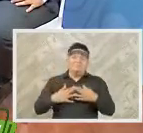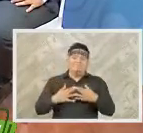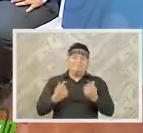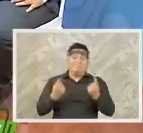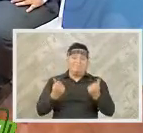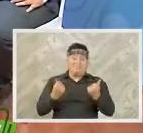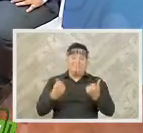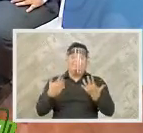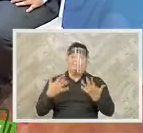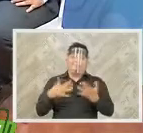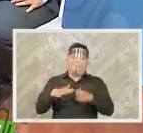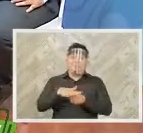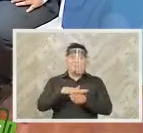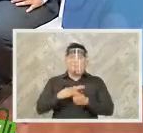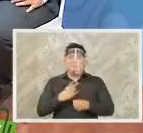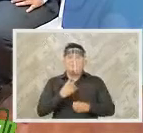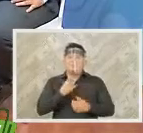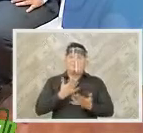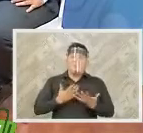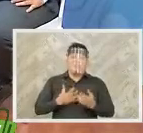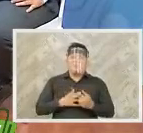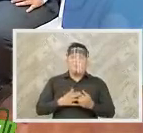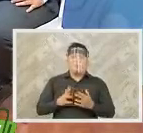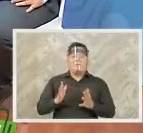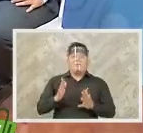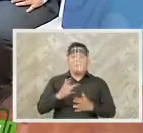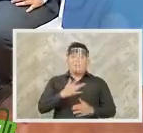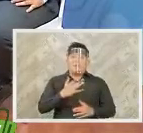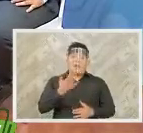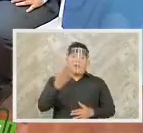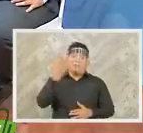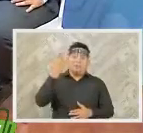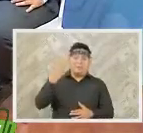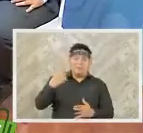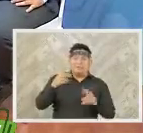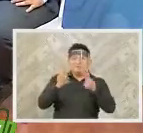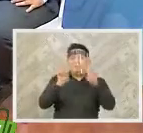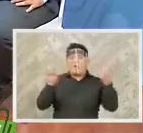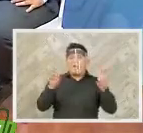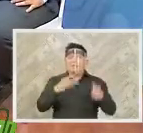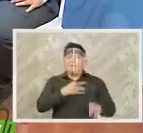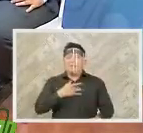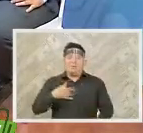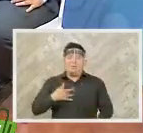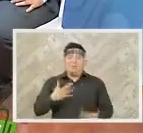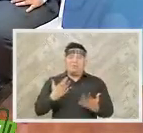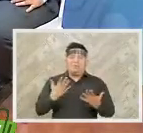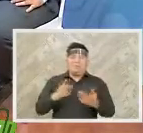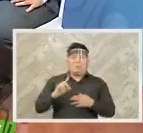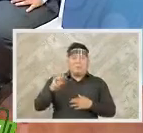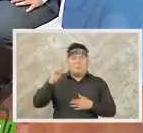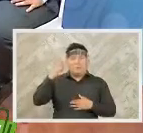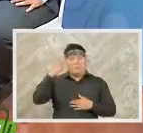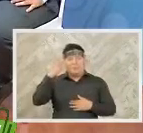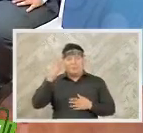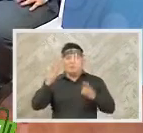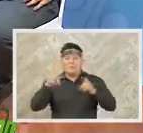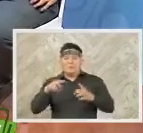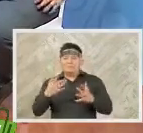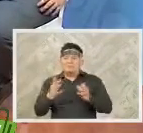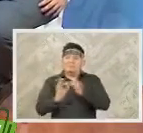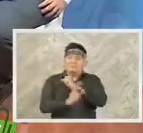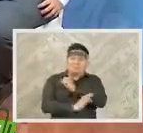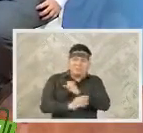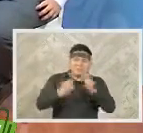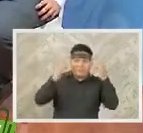tuvo en la salud pública, pero también en la salud mental de cada uno de nosotros. Pero quizás el impacto más fuerte fue sobre